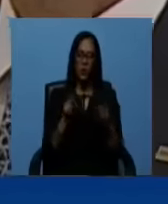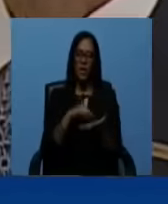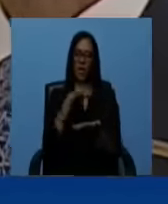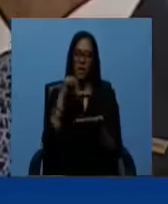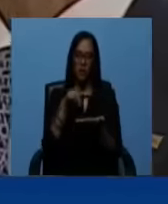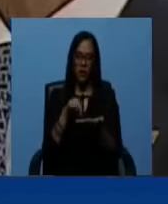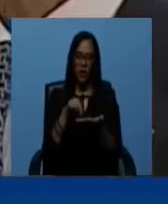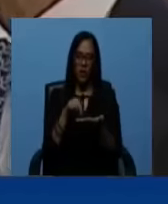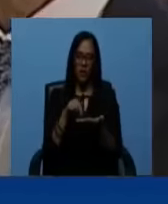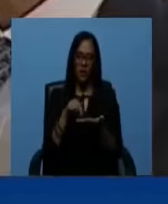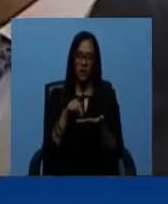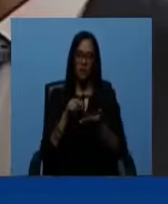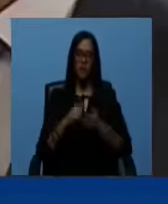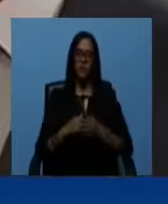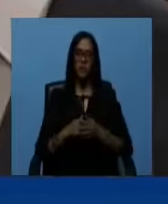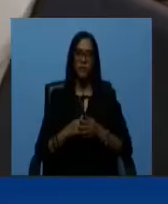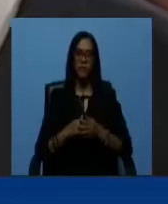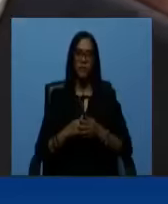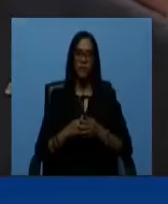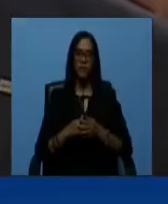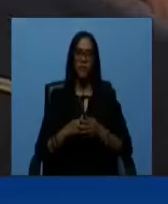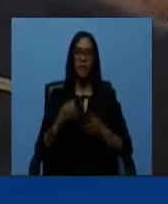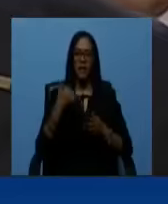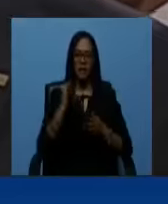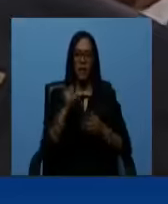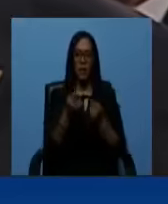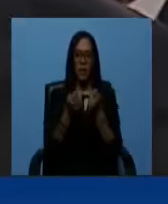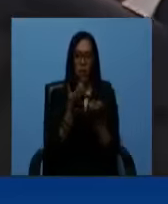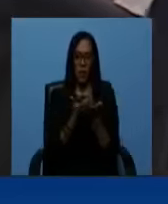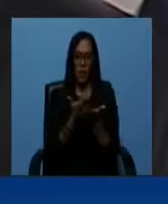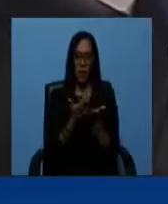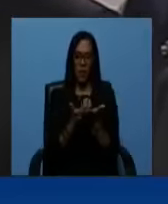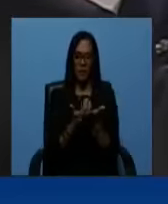nacional para que haya una economía